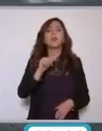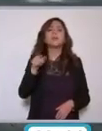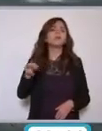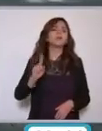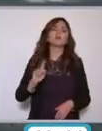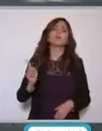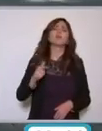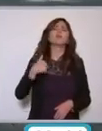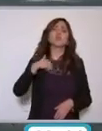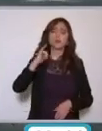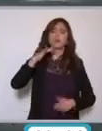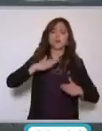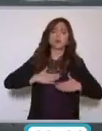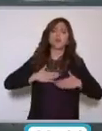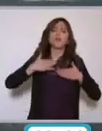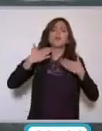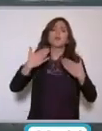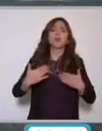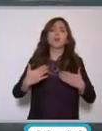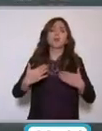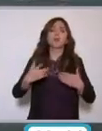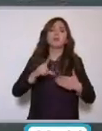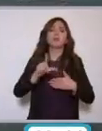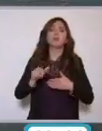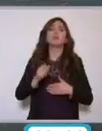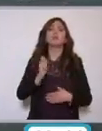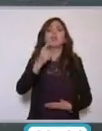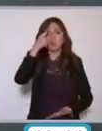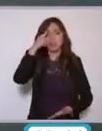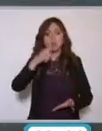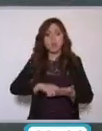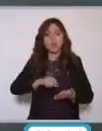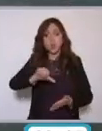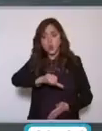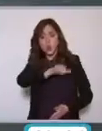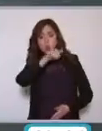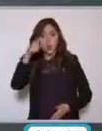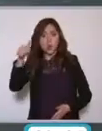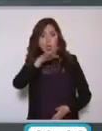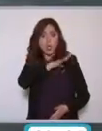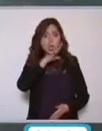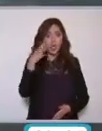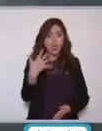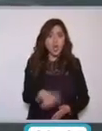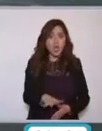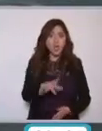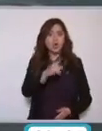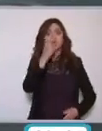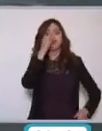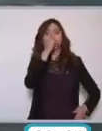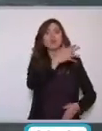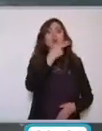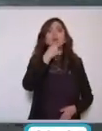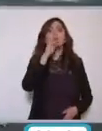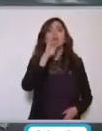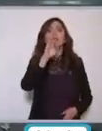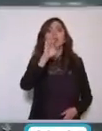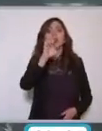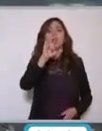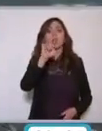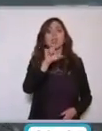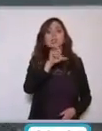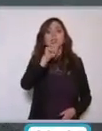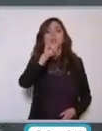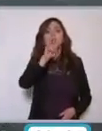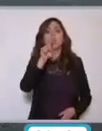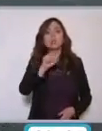confío en él. ¿Y qué creen? Que de repente se revelan otros generales, entre ellos el general Félix Díaz, y le dan golpe